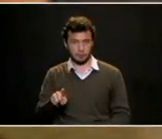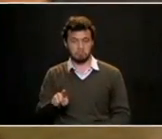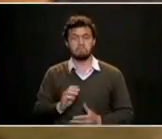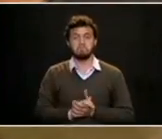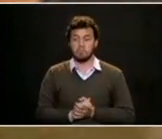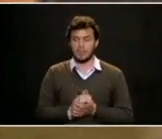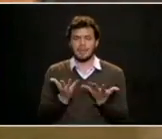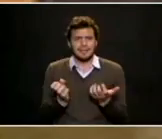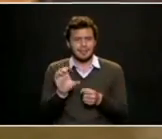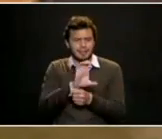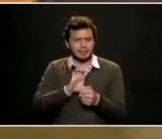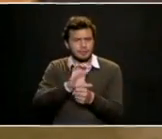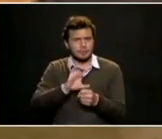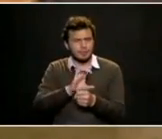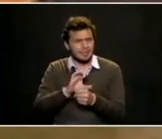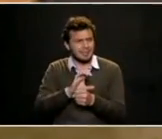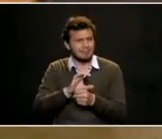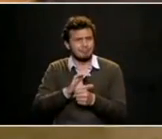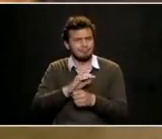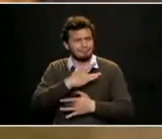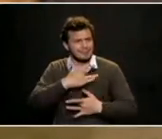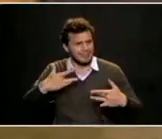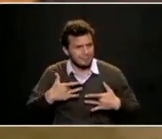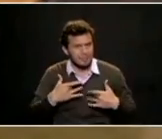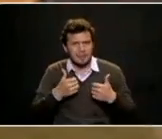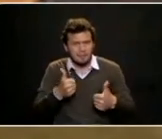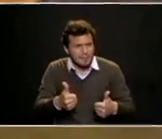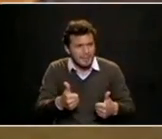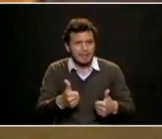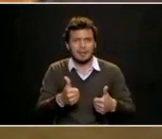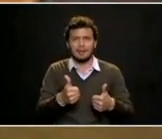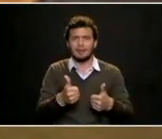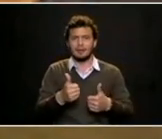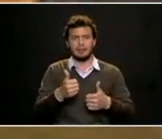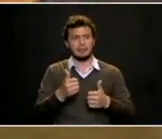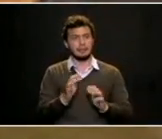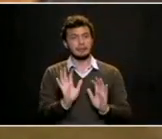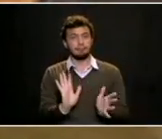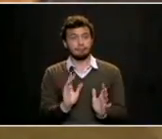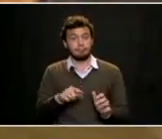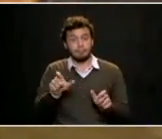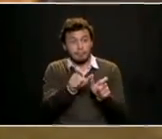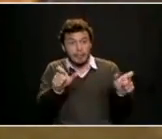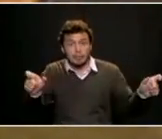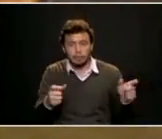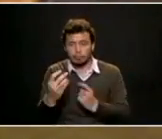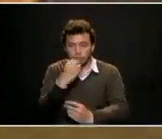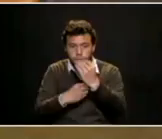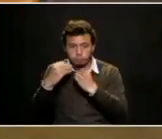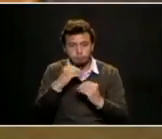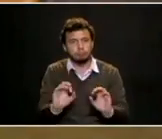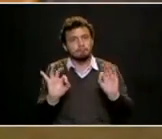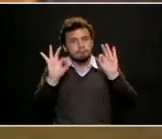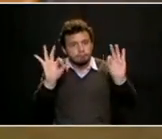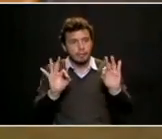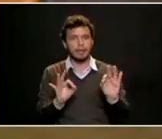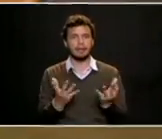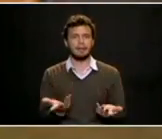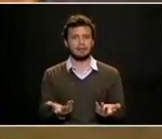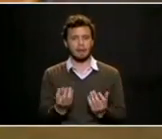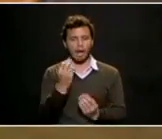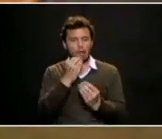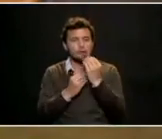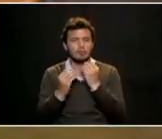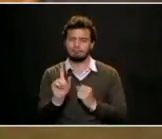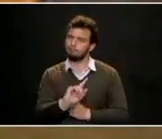le apueste a buenos hábitos, a una mejor calidad de vida, a que las personas se nutran mejor, les enseñemos a nutrirse mejor, que las personas